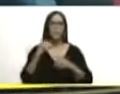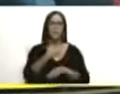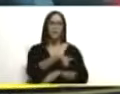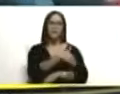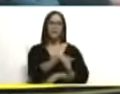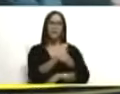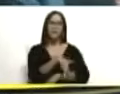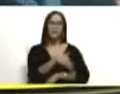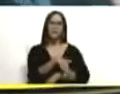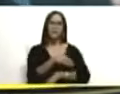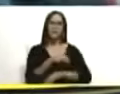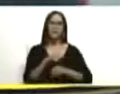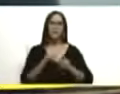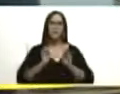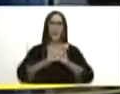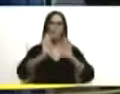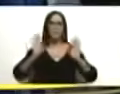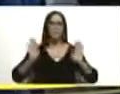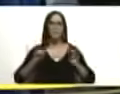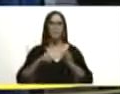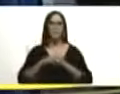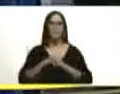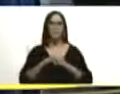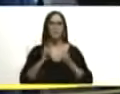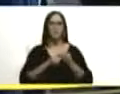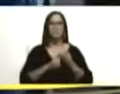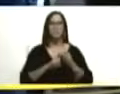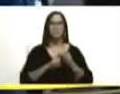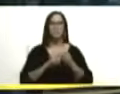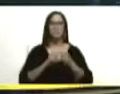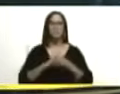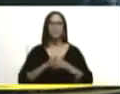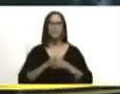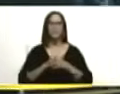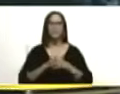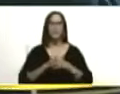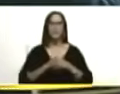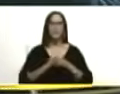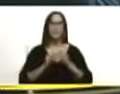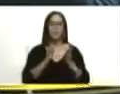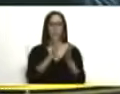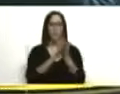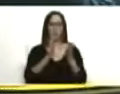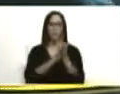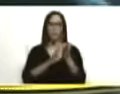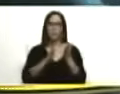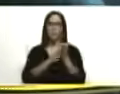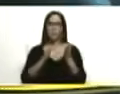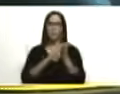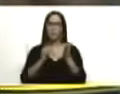calles, en las paredes. Silita. Que lo convertíamos en plantilla y con